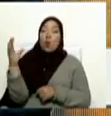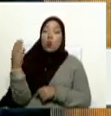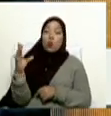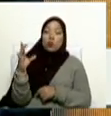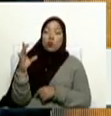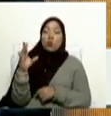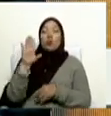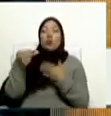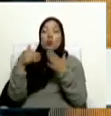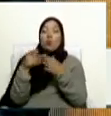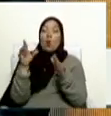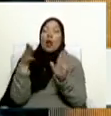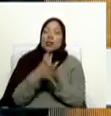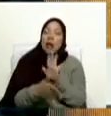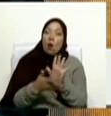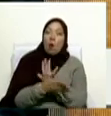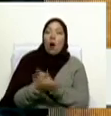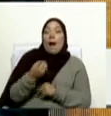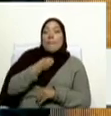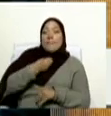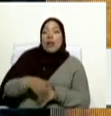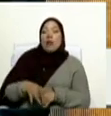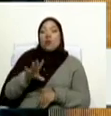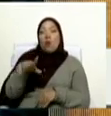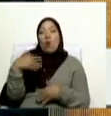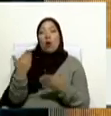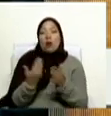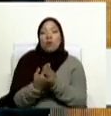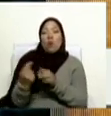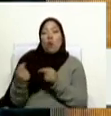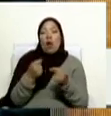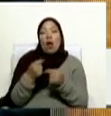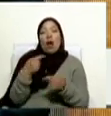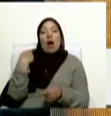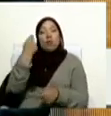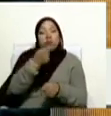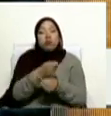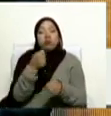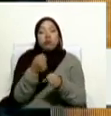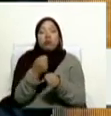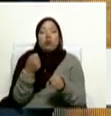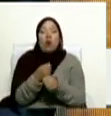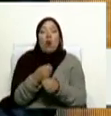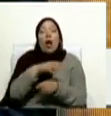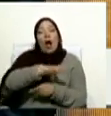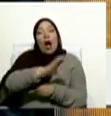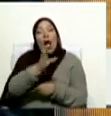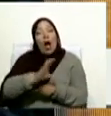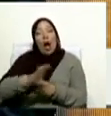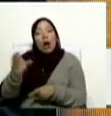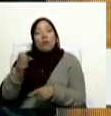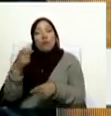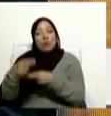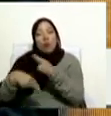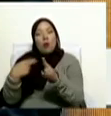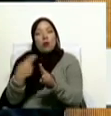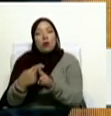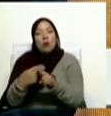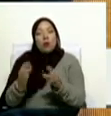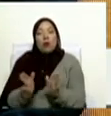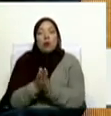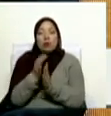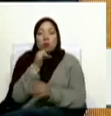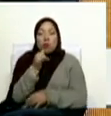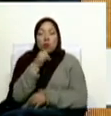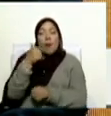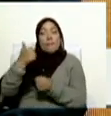su caída significó la pérdida del último Puerto controlado por las armas realistas en las costas del Caribe tras ser privados de Cartagena de Santa Marta de